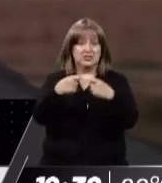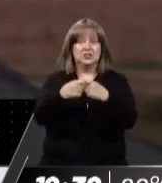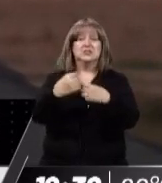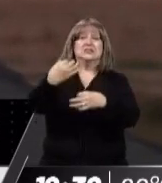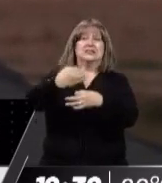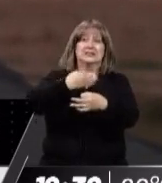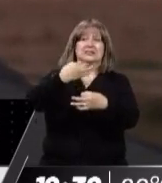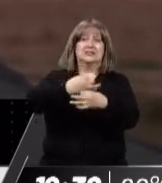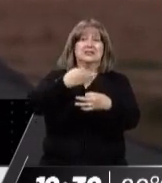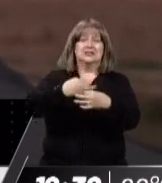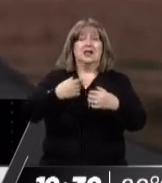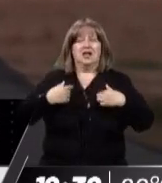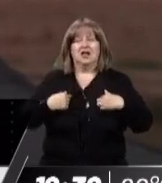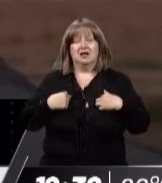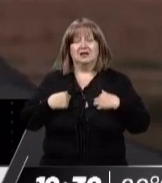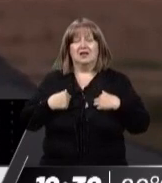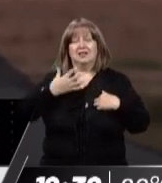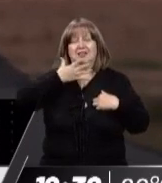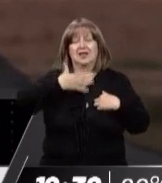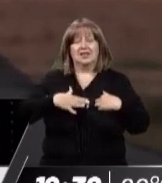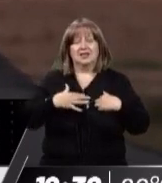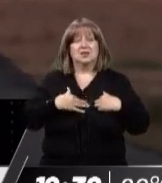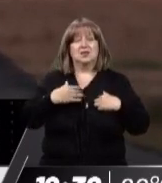principalmente porque yo puedo confiar en mí misma.